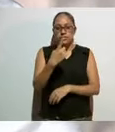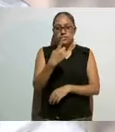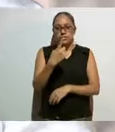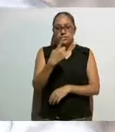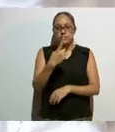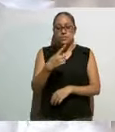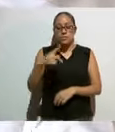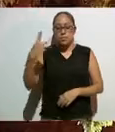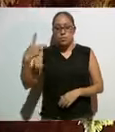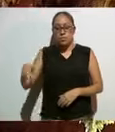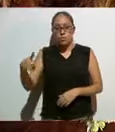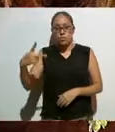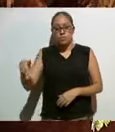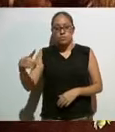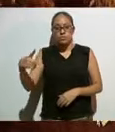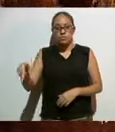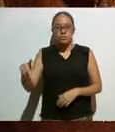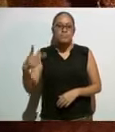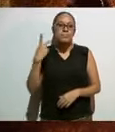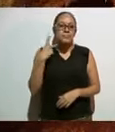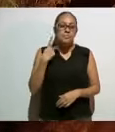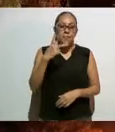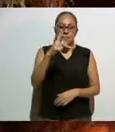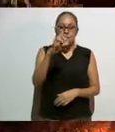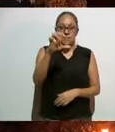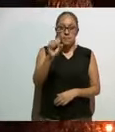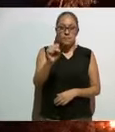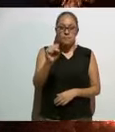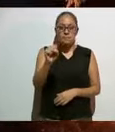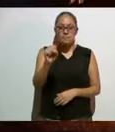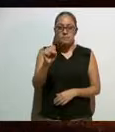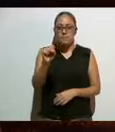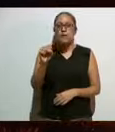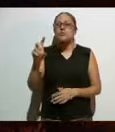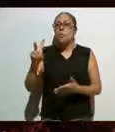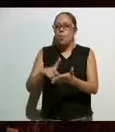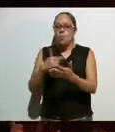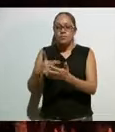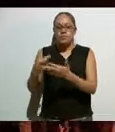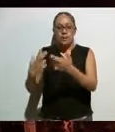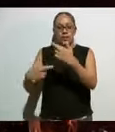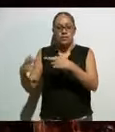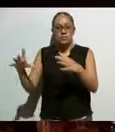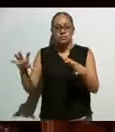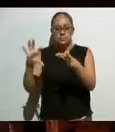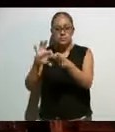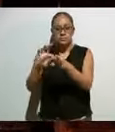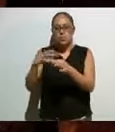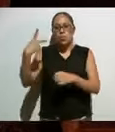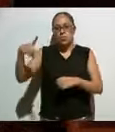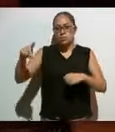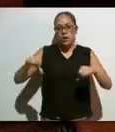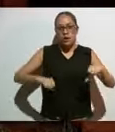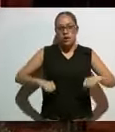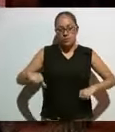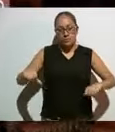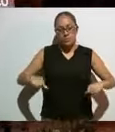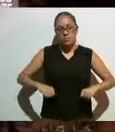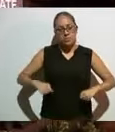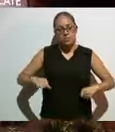obtuvo de nuevo el registro y él va a dedicarse a esa actividad